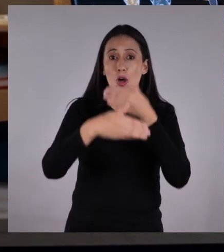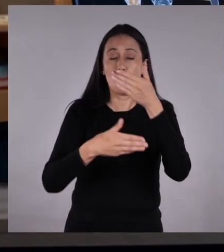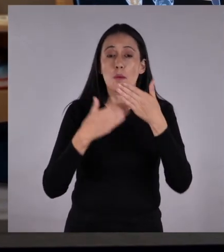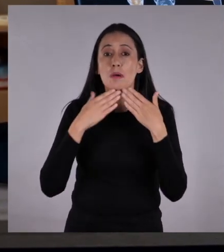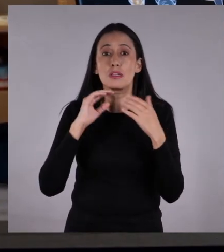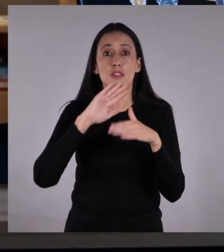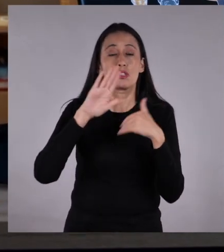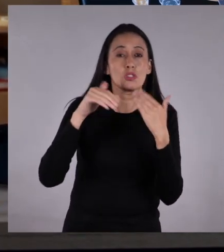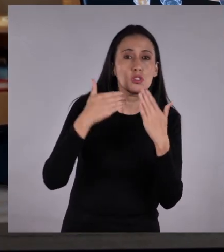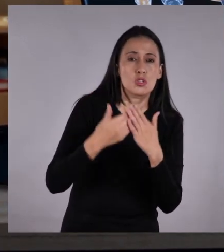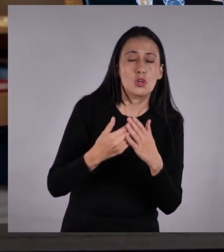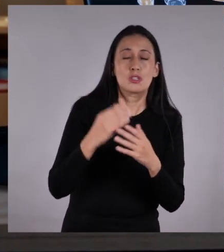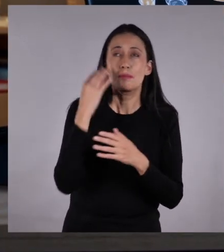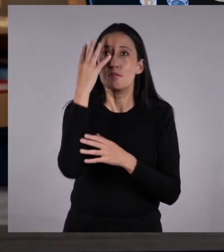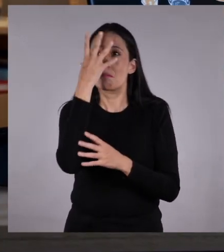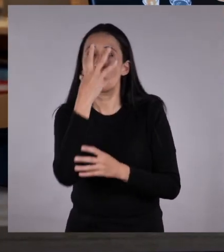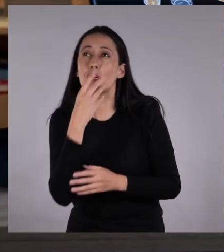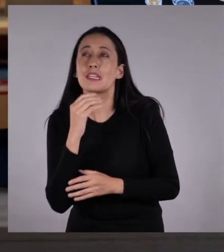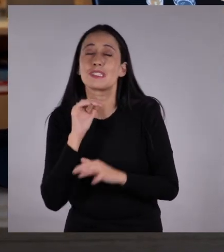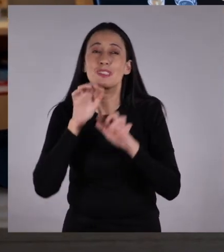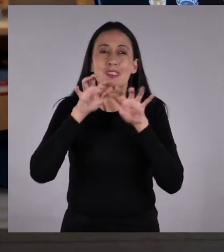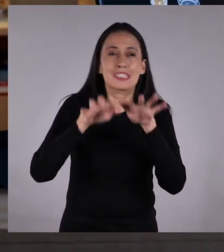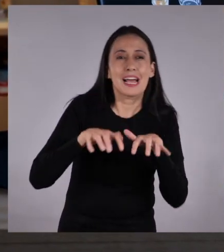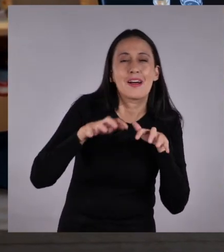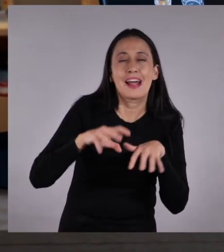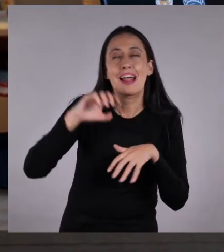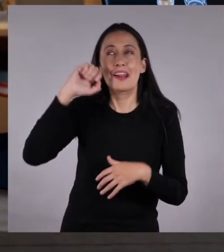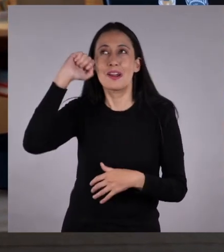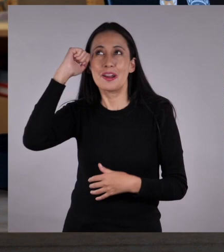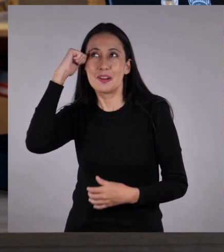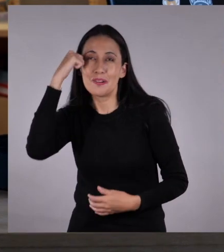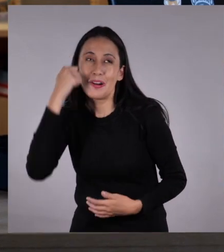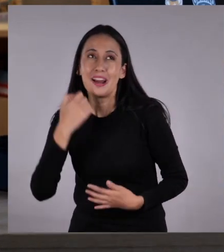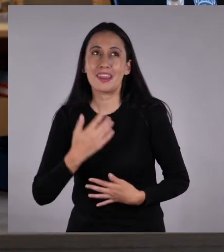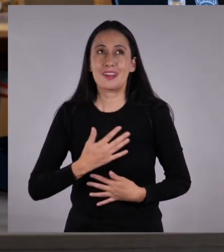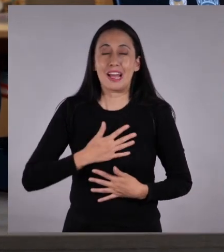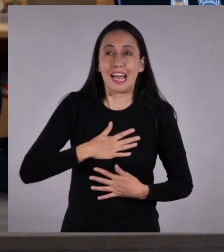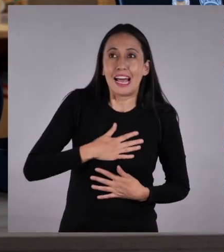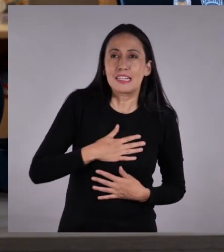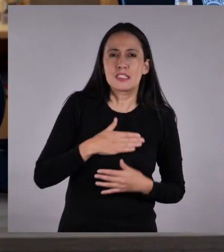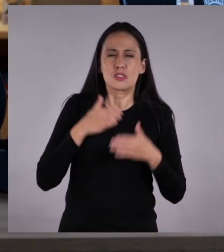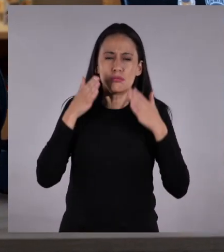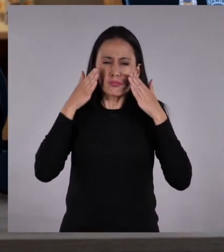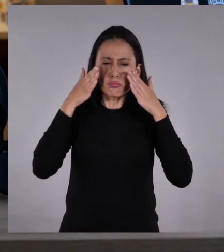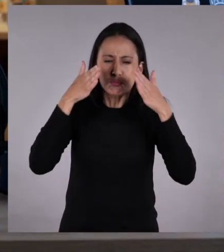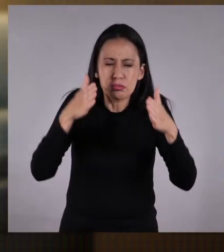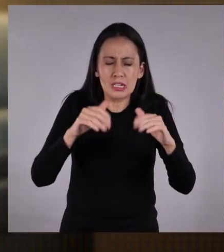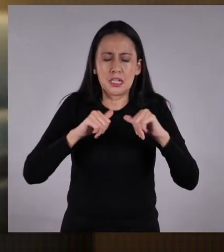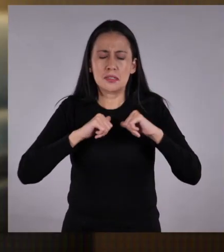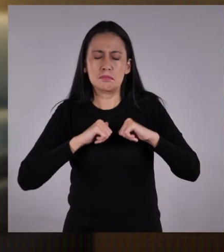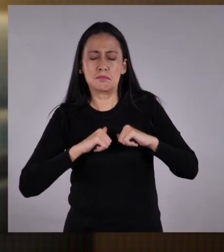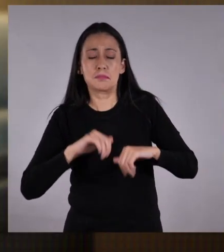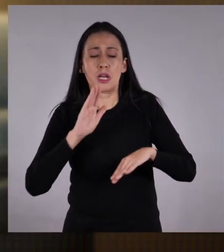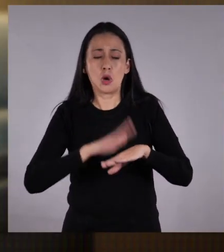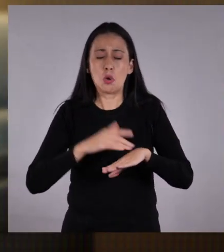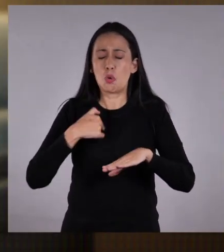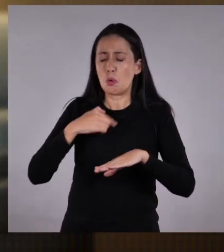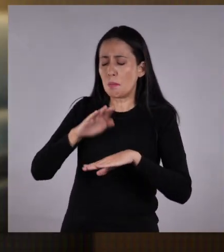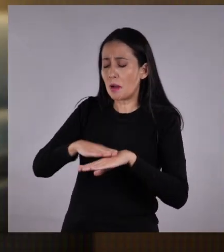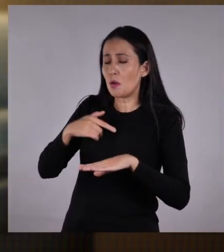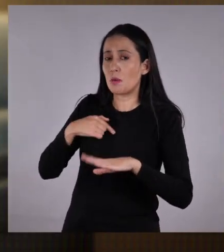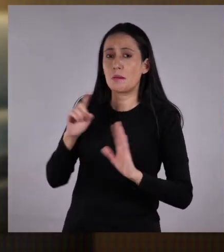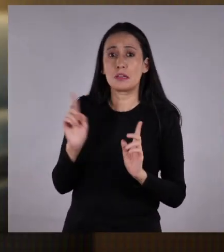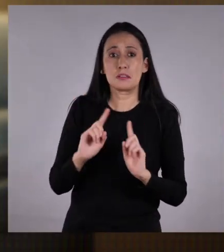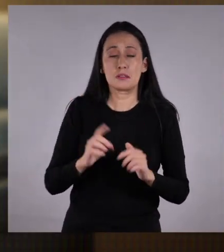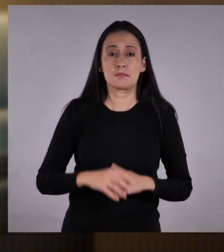perrito y ya no estaré enfocado en la tristeza o la culpa por su partida. Hola Emi, soy Hugo el búho